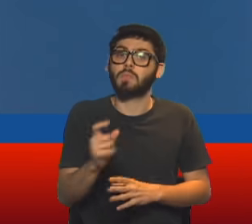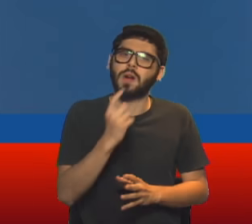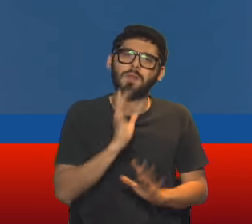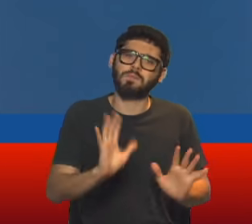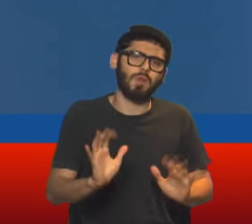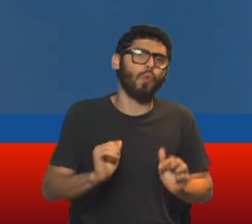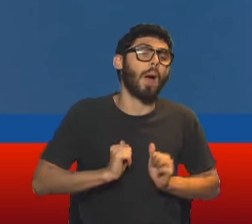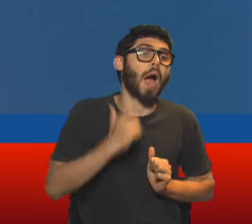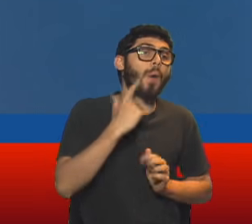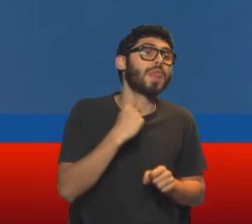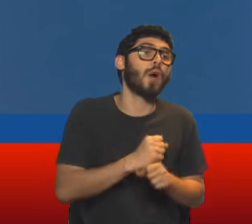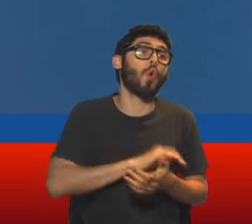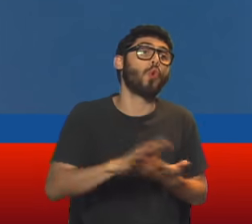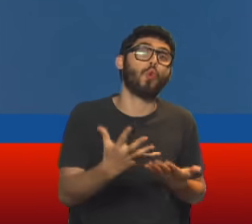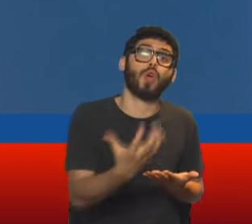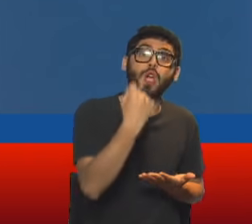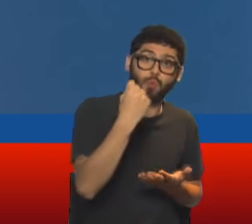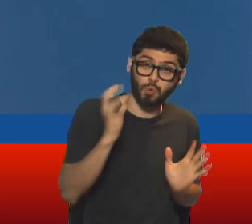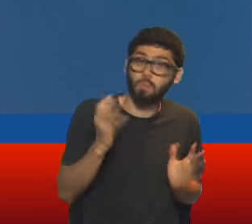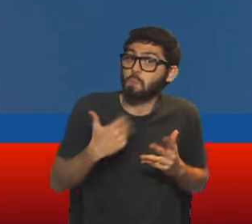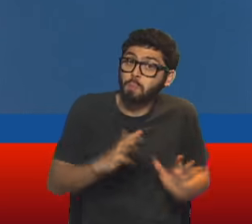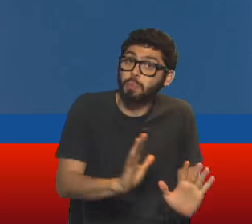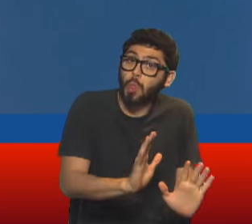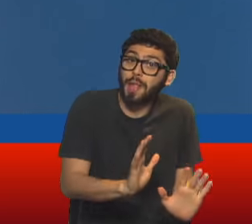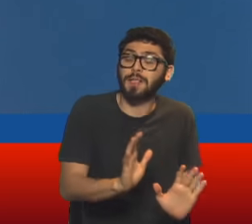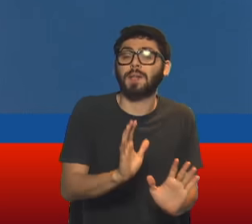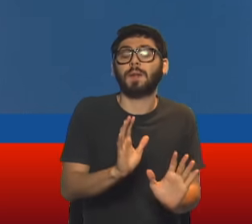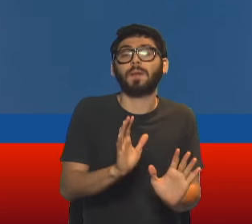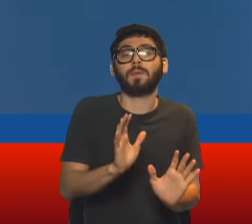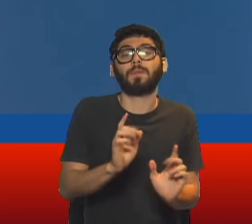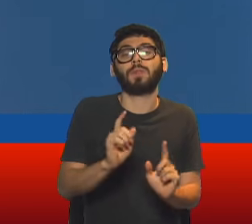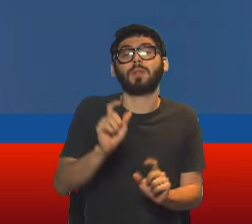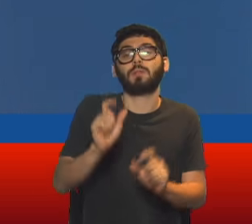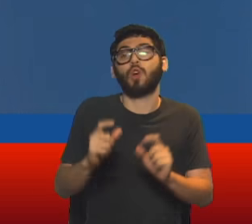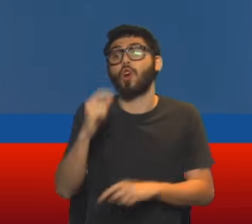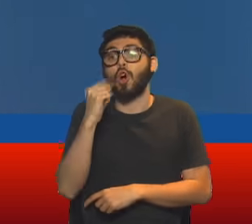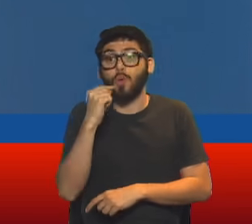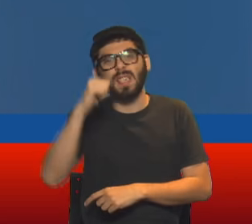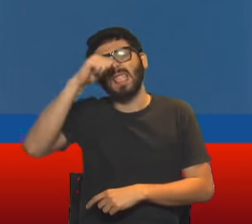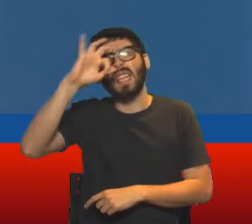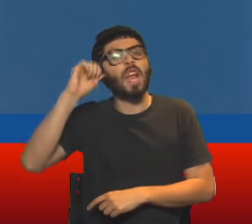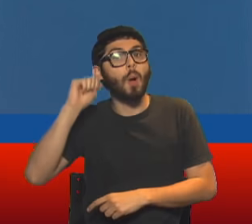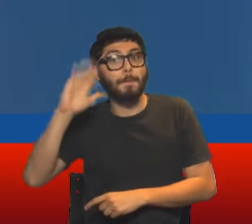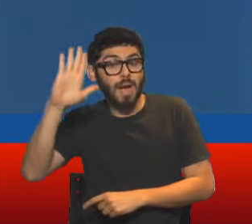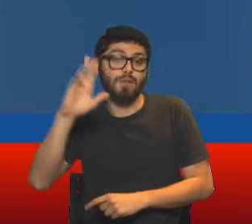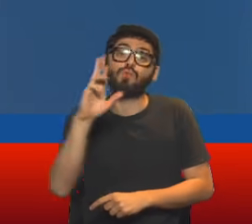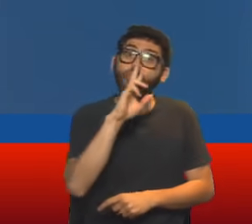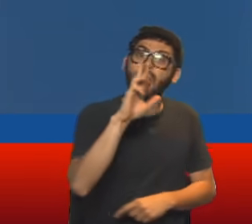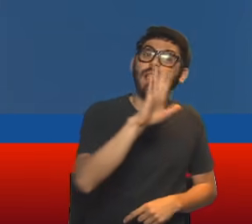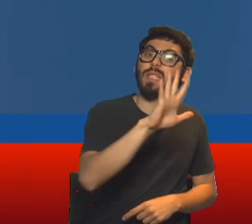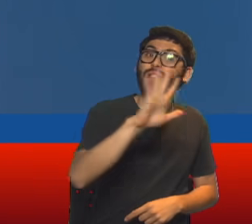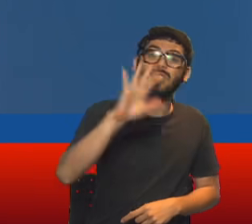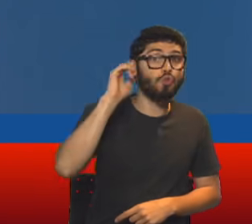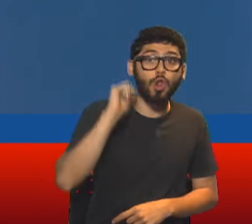conseguir un trabajo incorporarse al mercado formal de trabajo pero para aquellos que varones tengan más de 60 años mujeres tengan más de 55